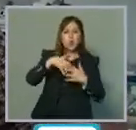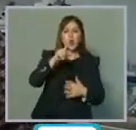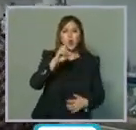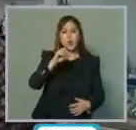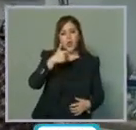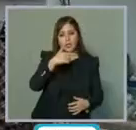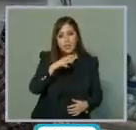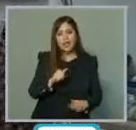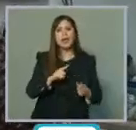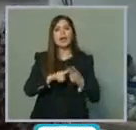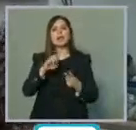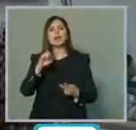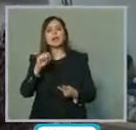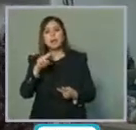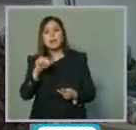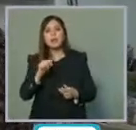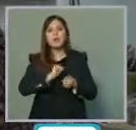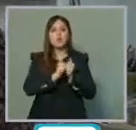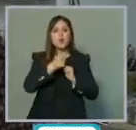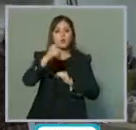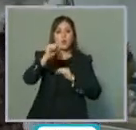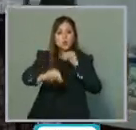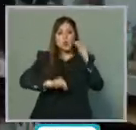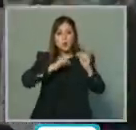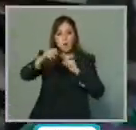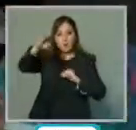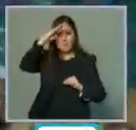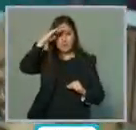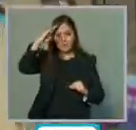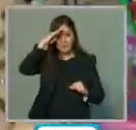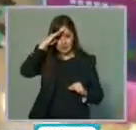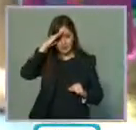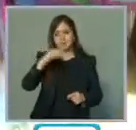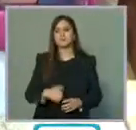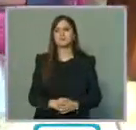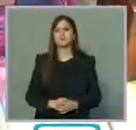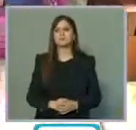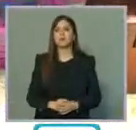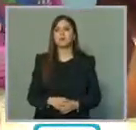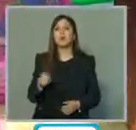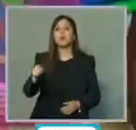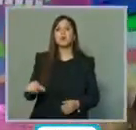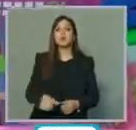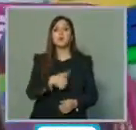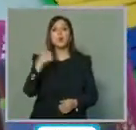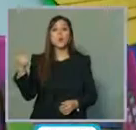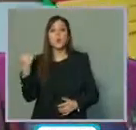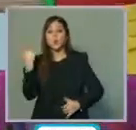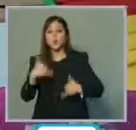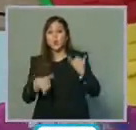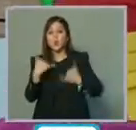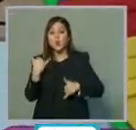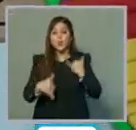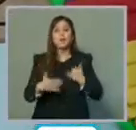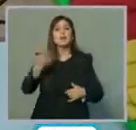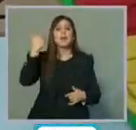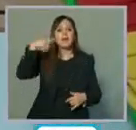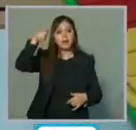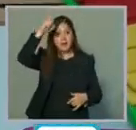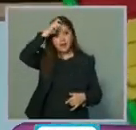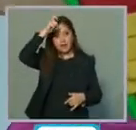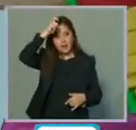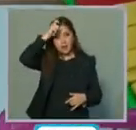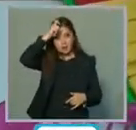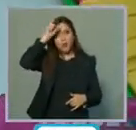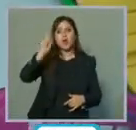estrategia, que es la idea de aquí, que vayas pensando. Y luego estas... Este otro juguete también es un juguete que jugaban en Egipto los niños